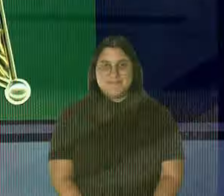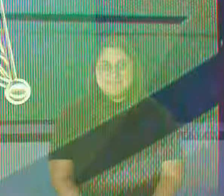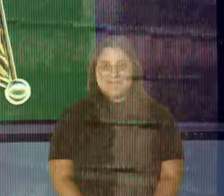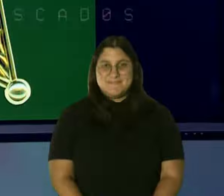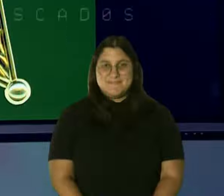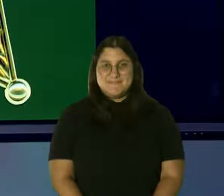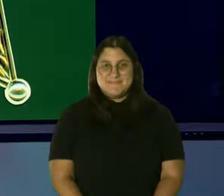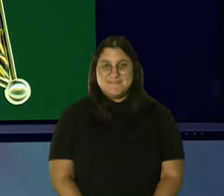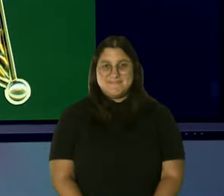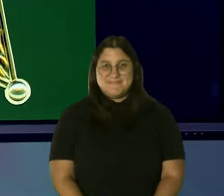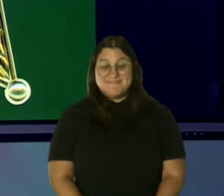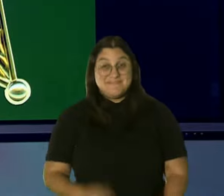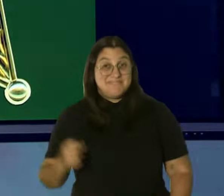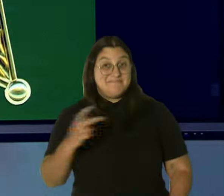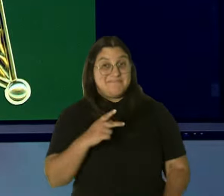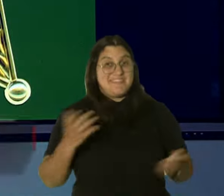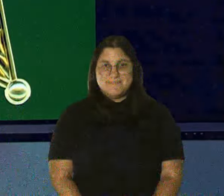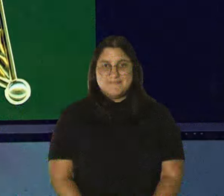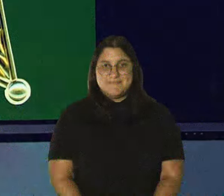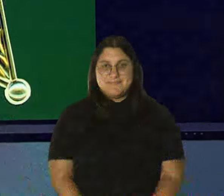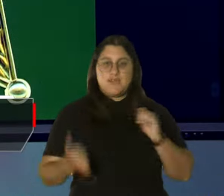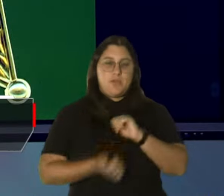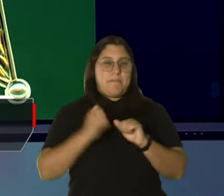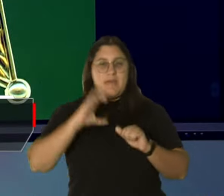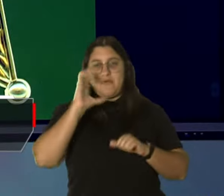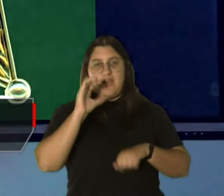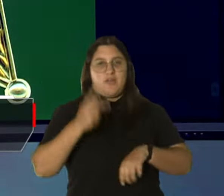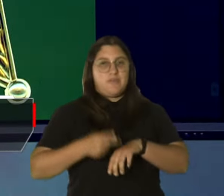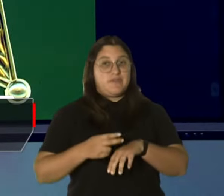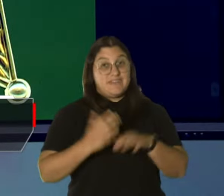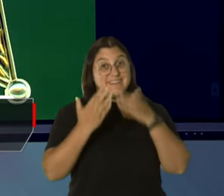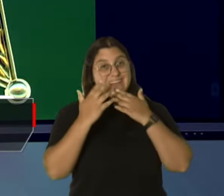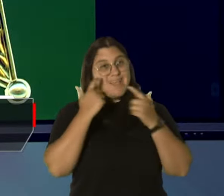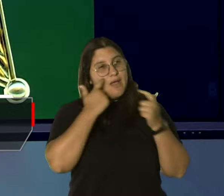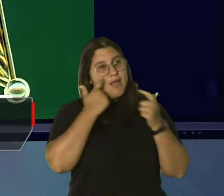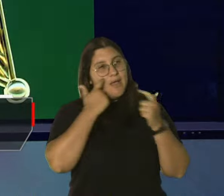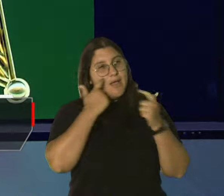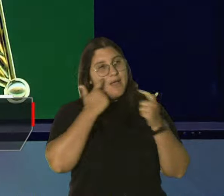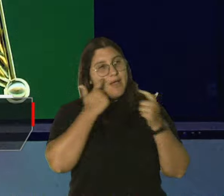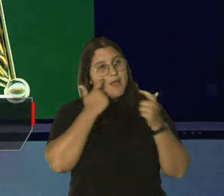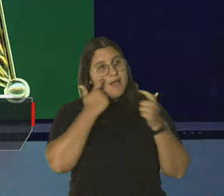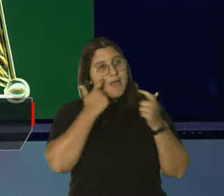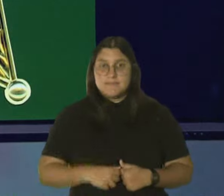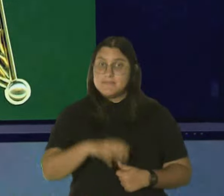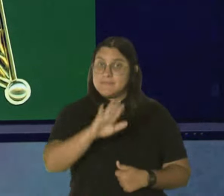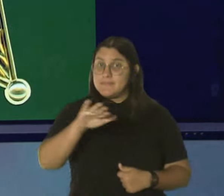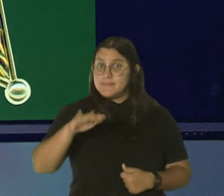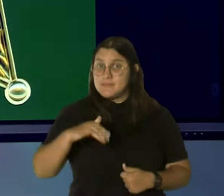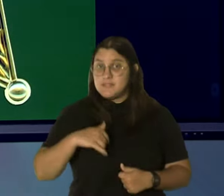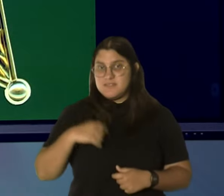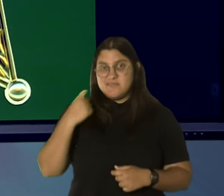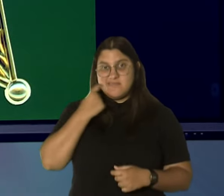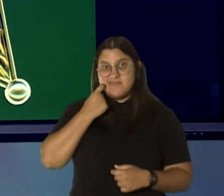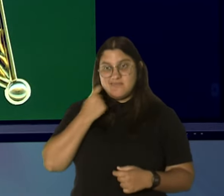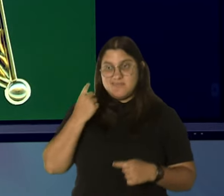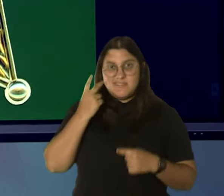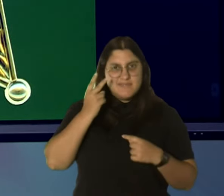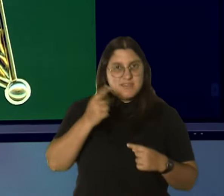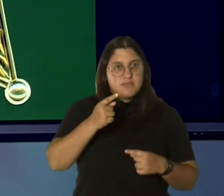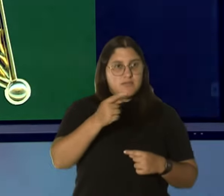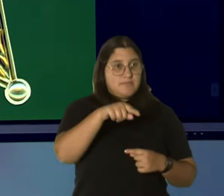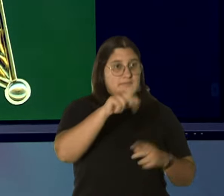Rico de vuelta a los buscados Puerto Rico gracias por su sintonía Oiga vieron hace un rato los que